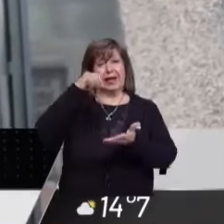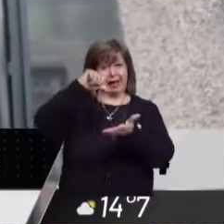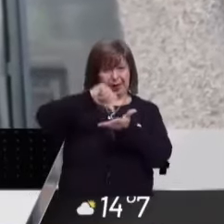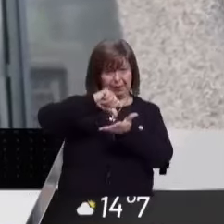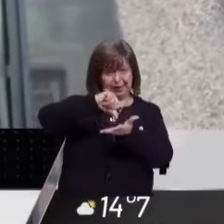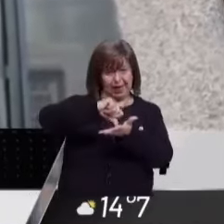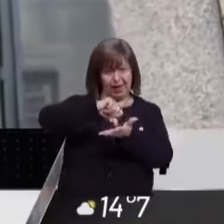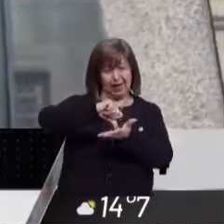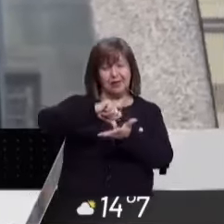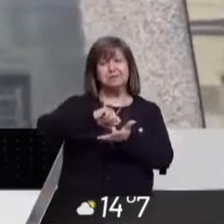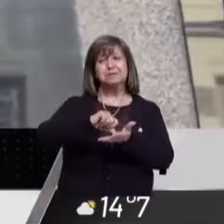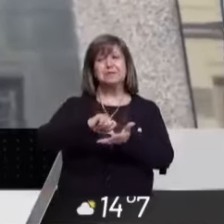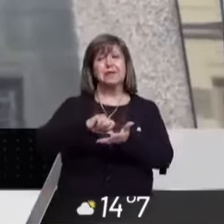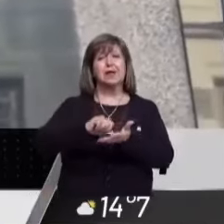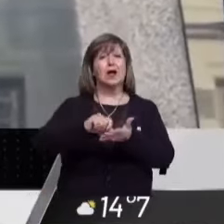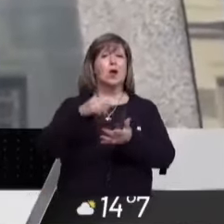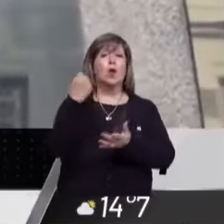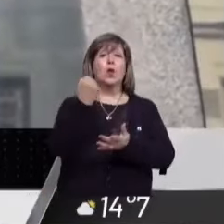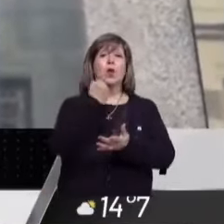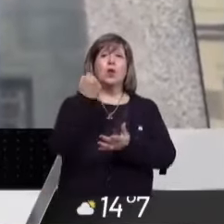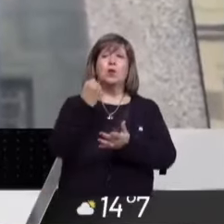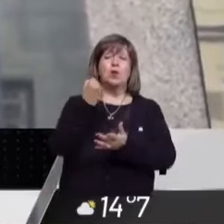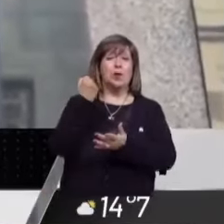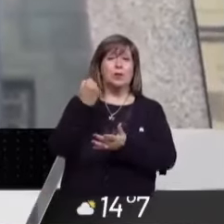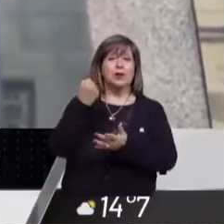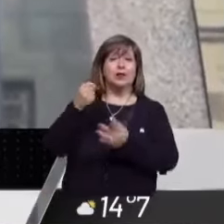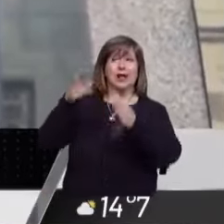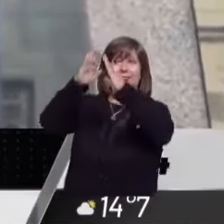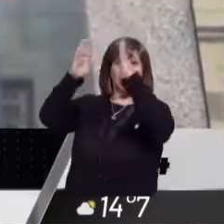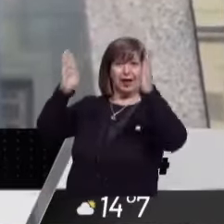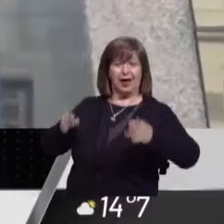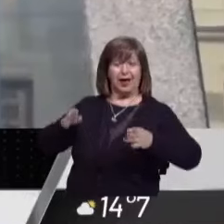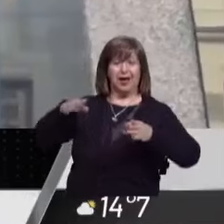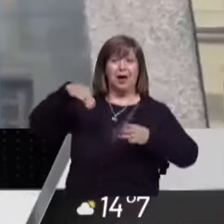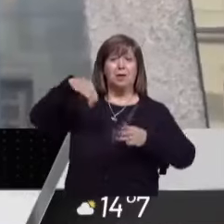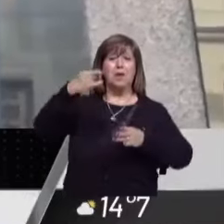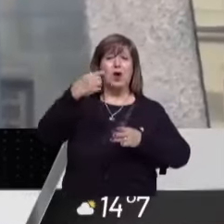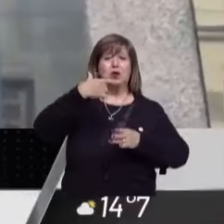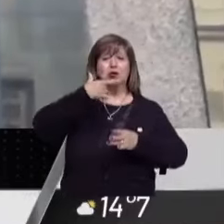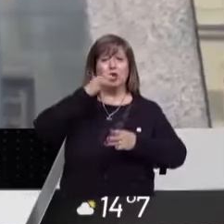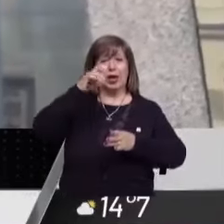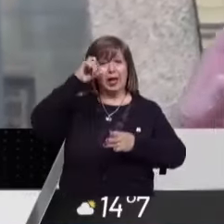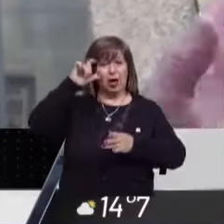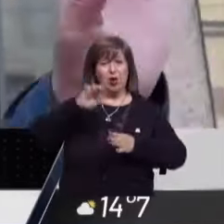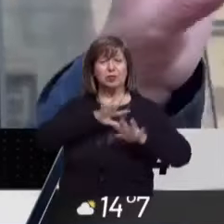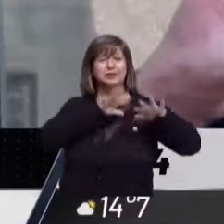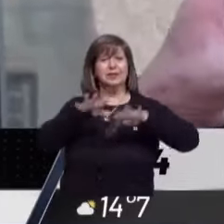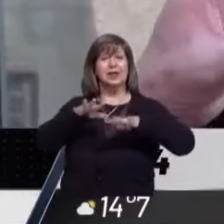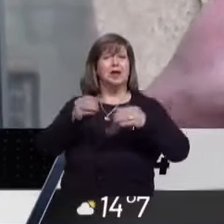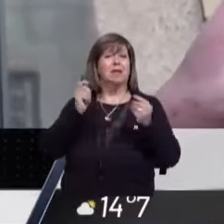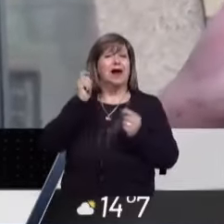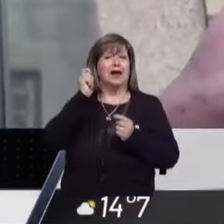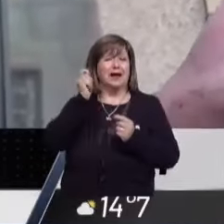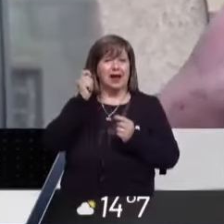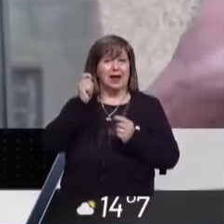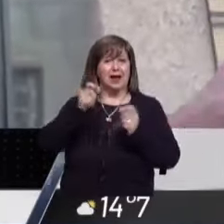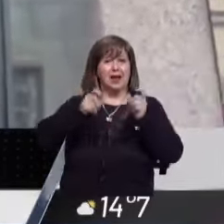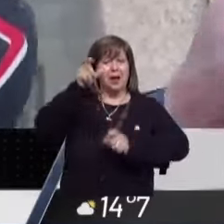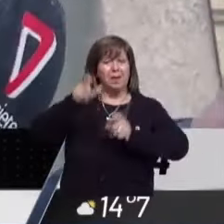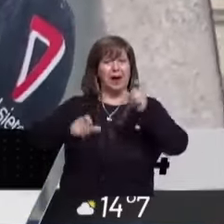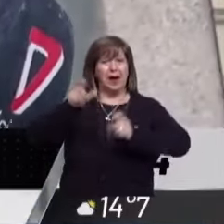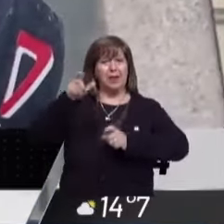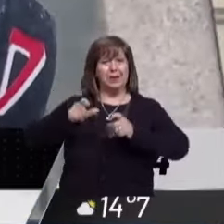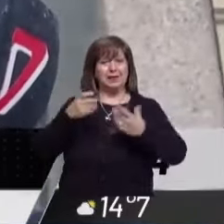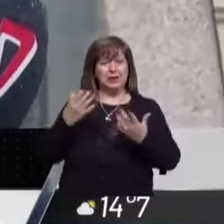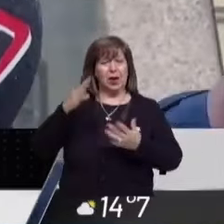cremación, tenemos colocación de bandera, ofrenda floral y misa. Pero no tenemos cenicario por ahora ya en Guaymallén.